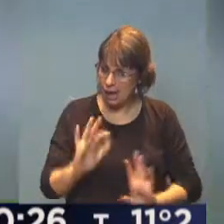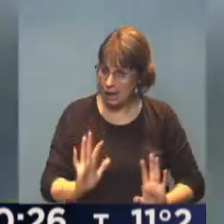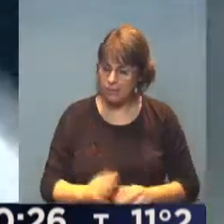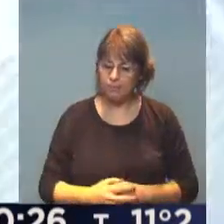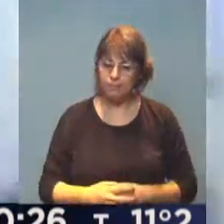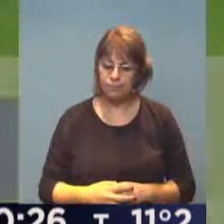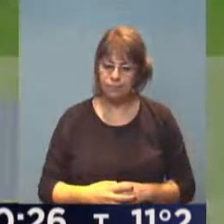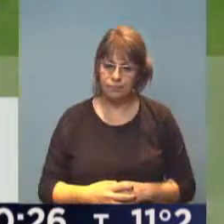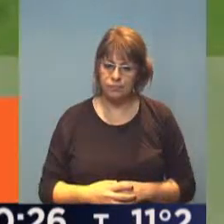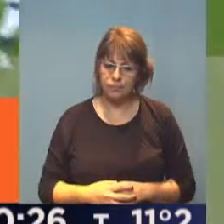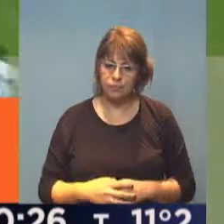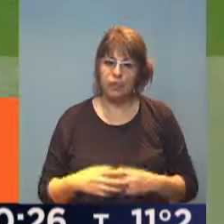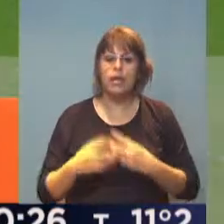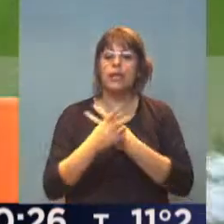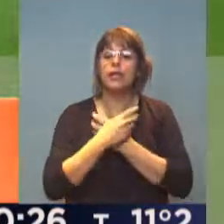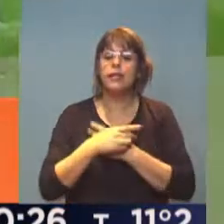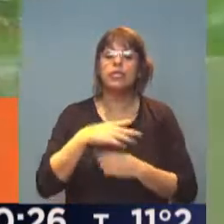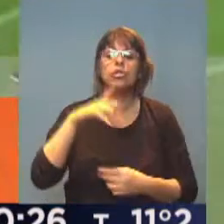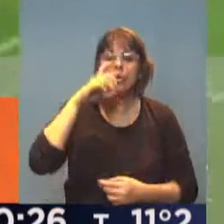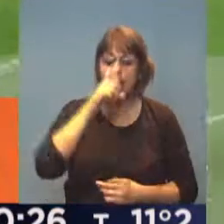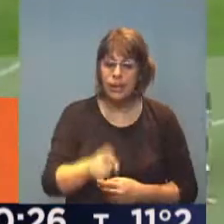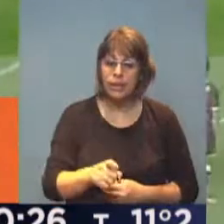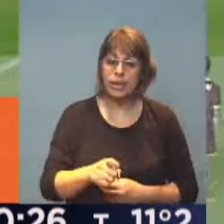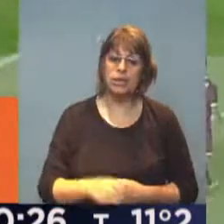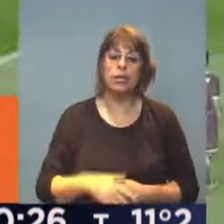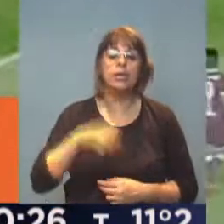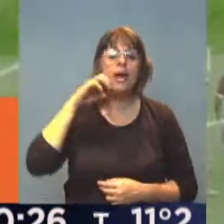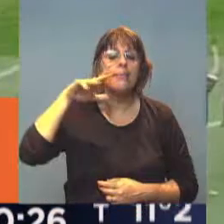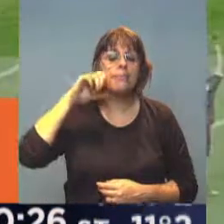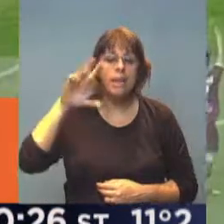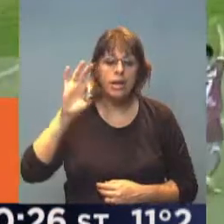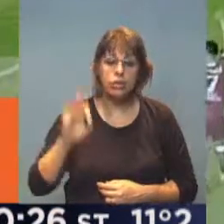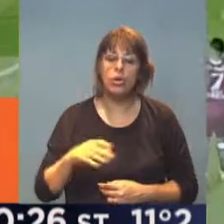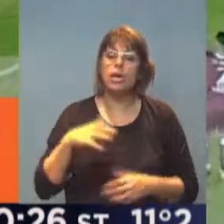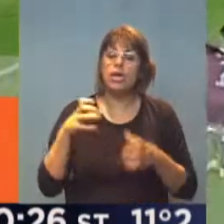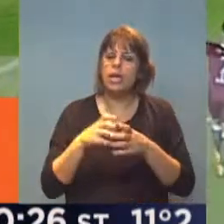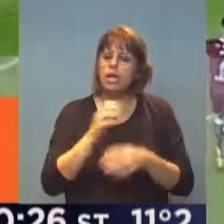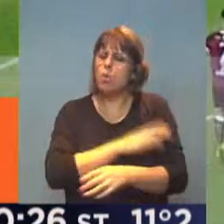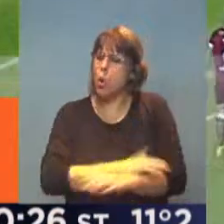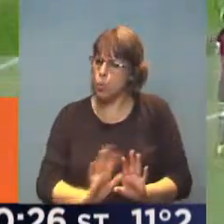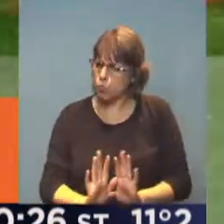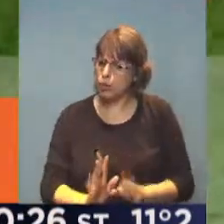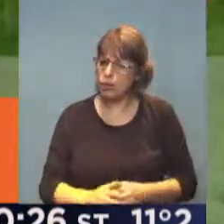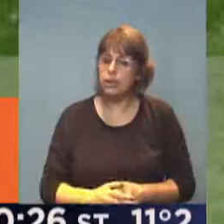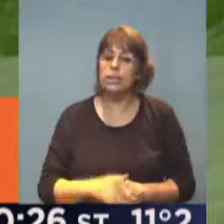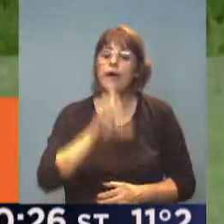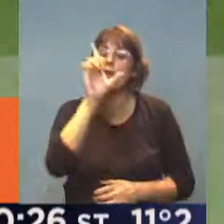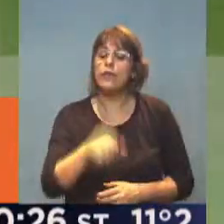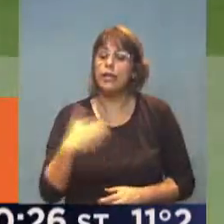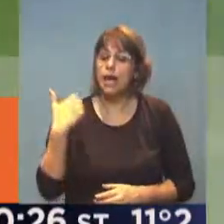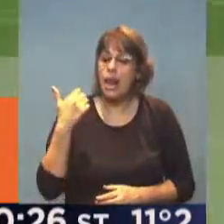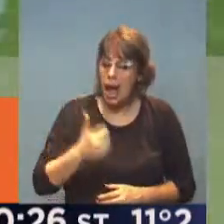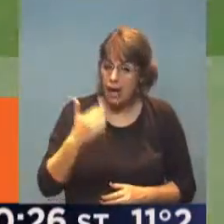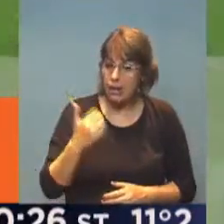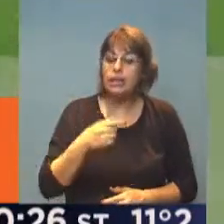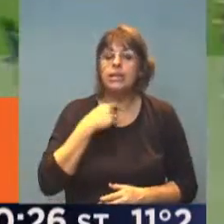tremenda, porque Defensores de Belgrano, de Villa Ramallo, este humilde equipo que milita en el Federal A, que está peleando